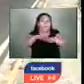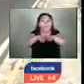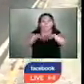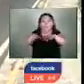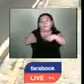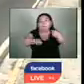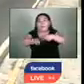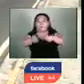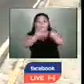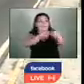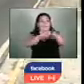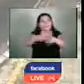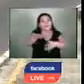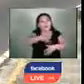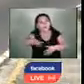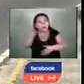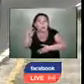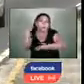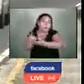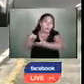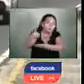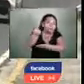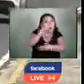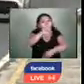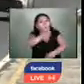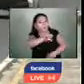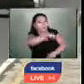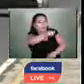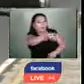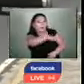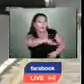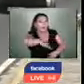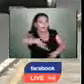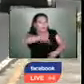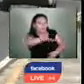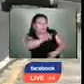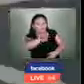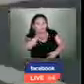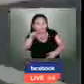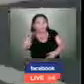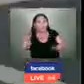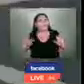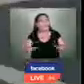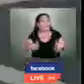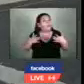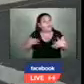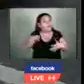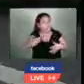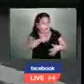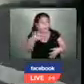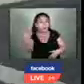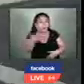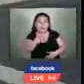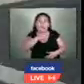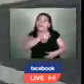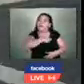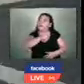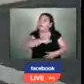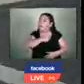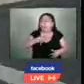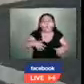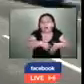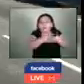centros comerciales, universidades y demás instituciones, y que estos lugares también adquieran responsabilidad en caso